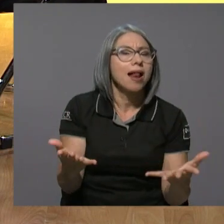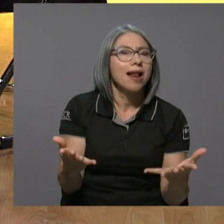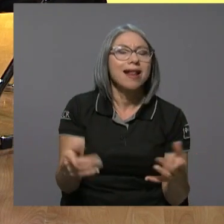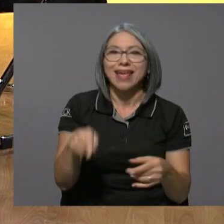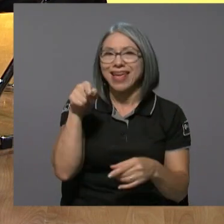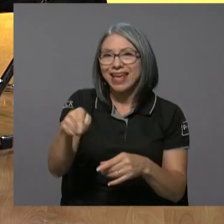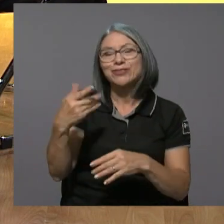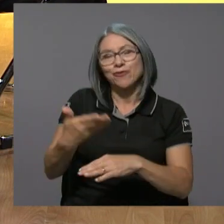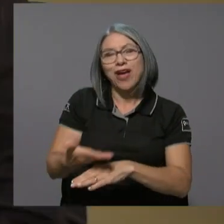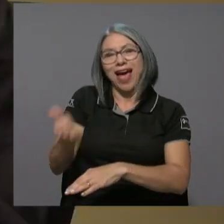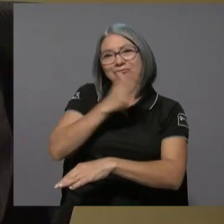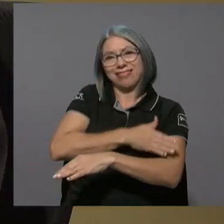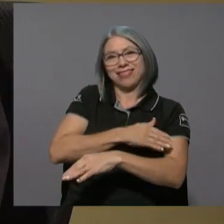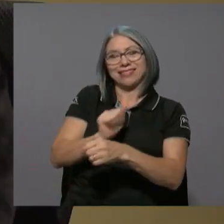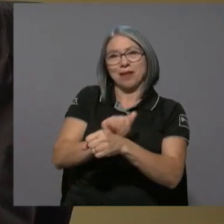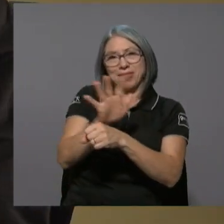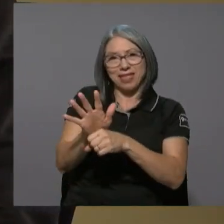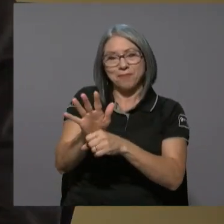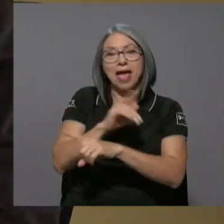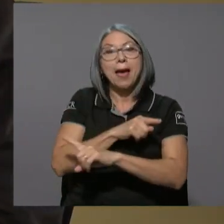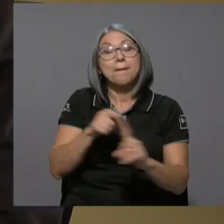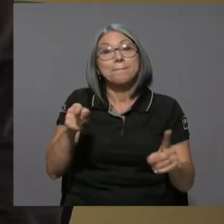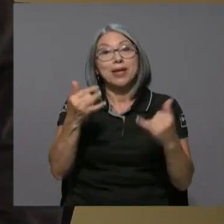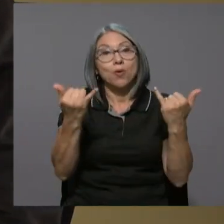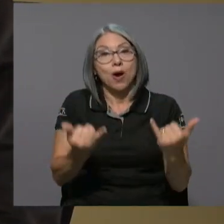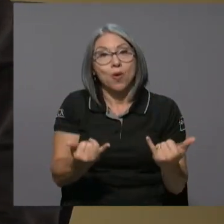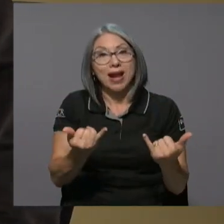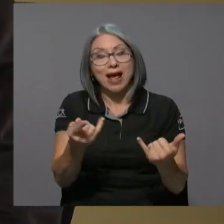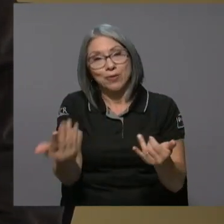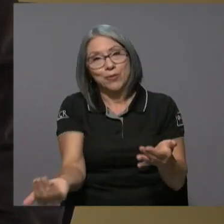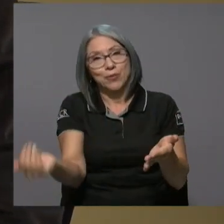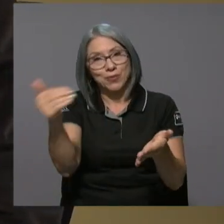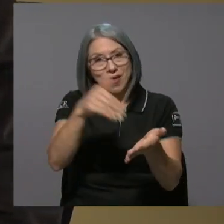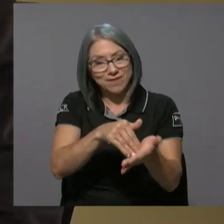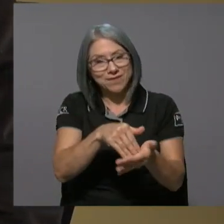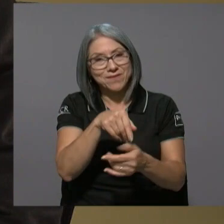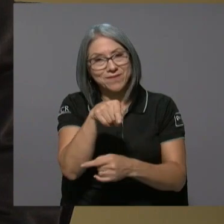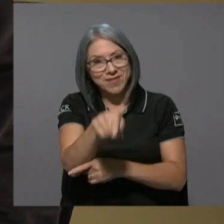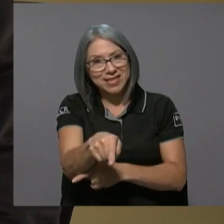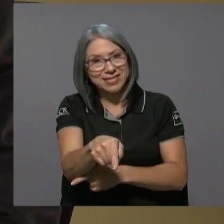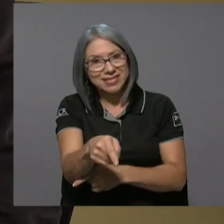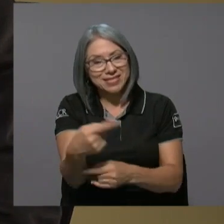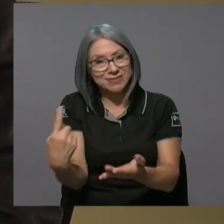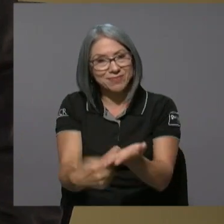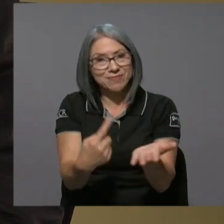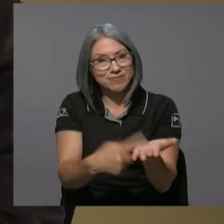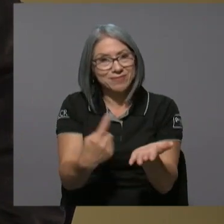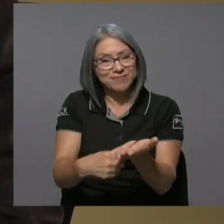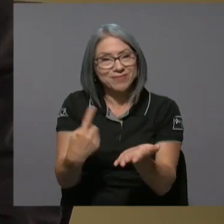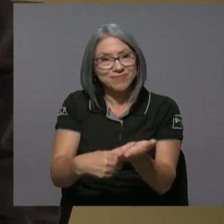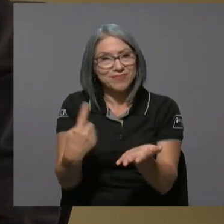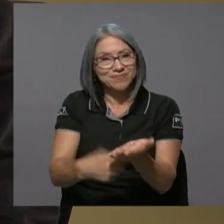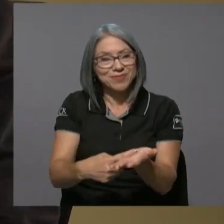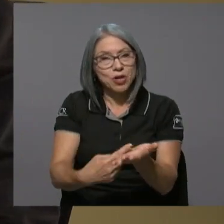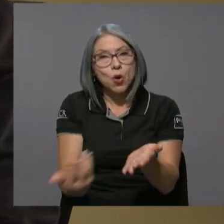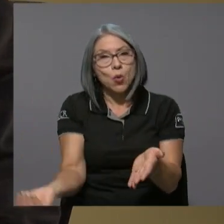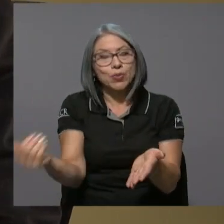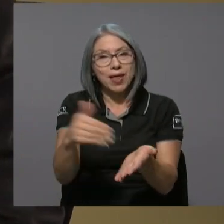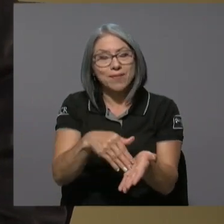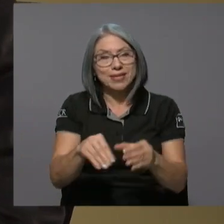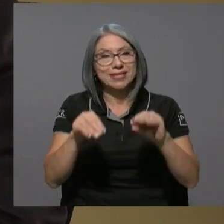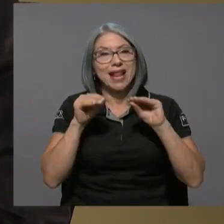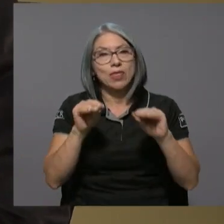de la pandemia y todo eso, ¿verdad? Pero ahora ese tema vuelve otra vez a la palestra, es decir, otra vez el tema de la educación,